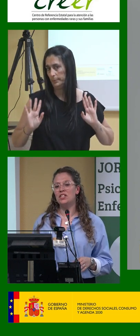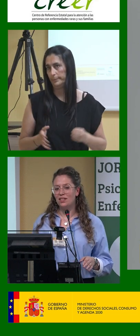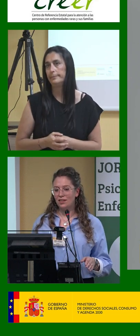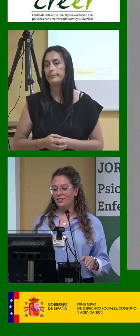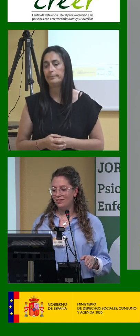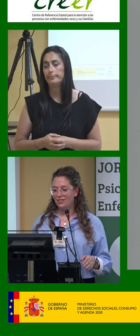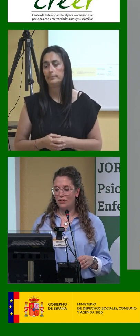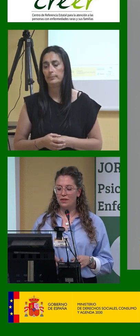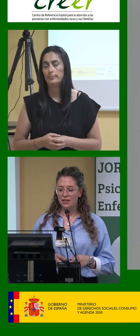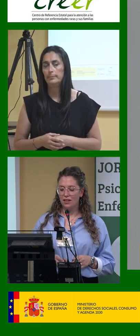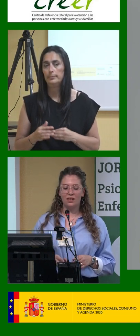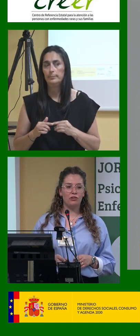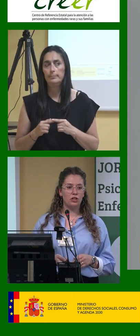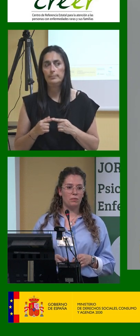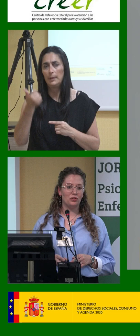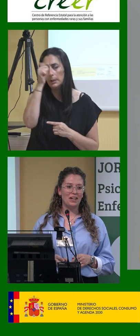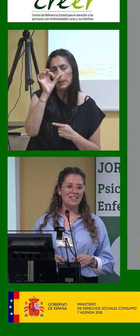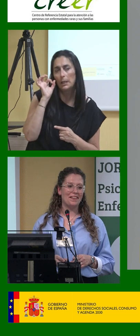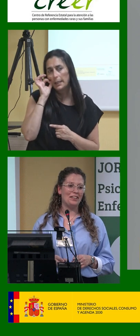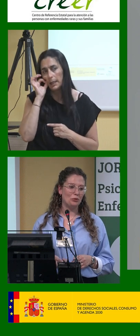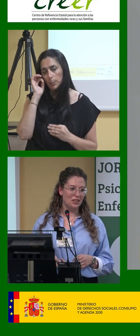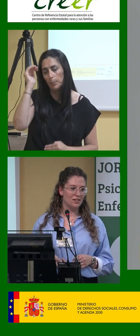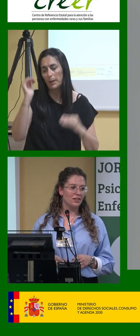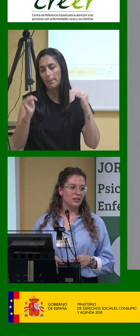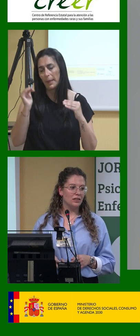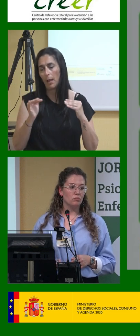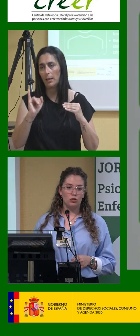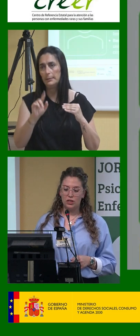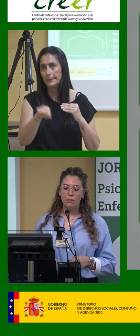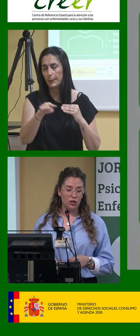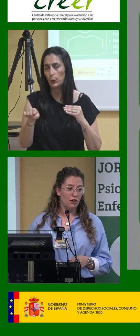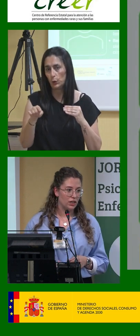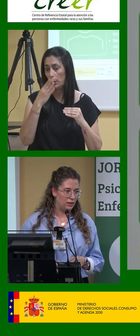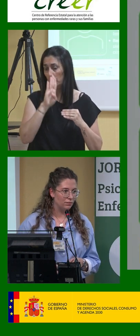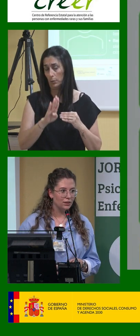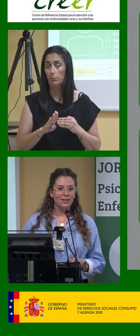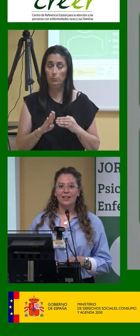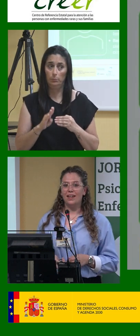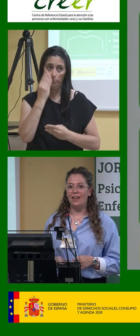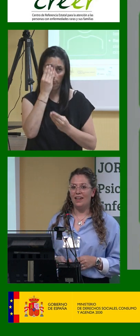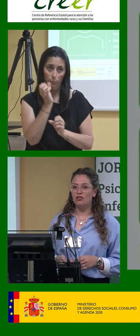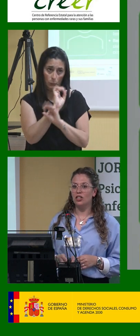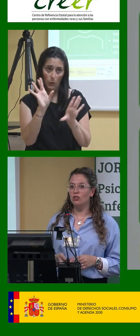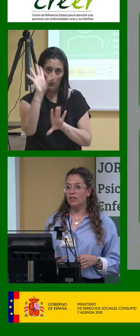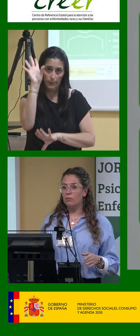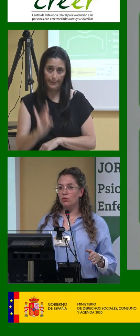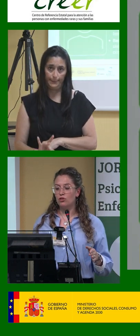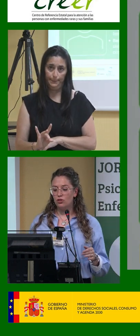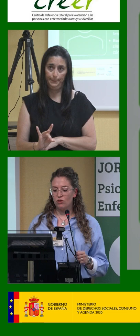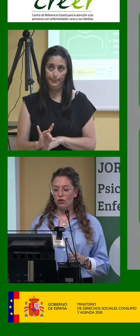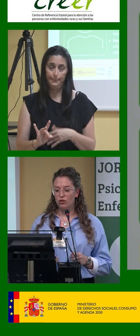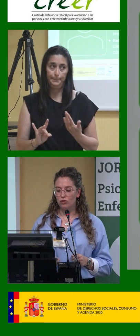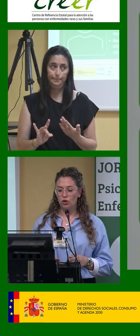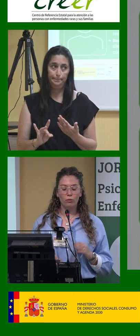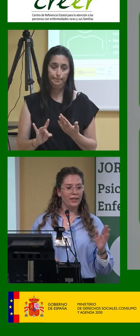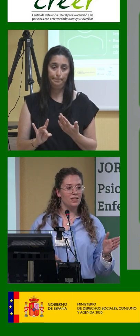¿Existen o no existen diferencias de género respecto a las actitudes? Bueno, está muy claro que sí. Nos